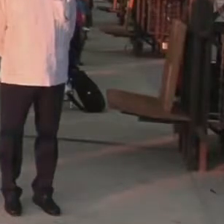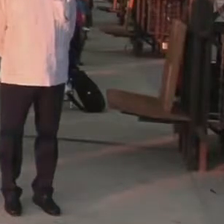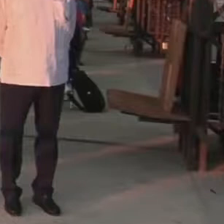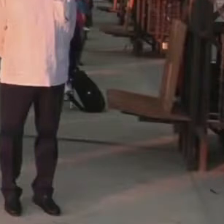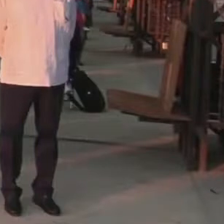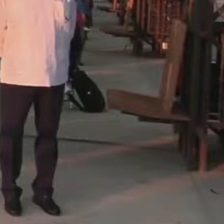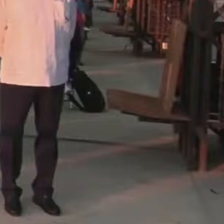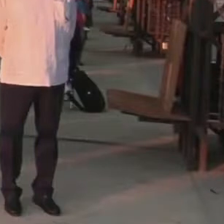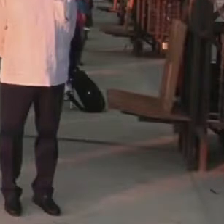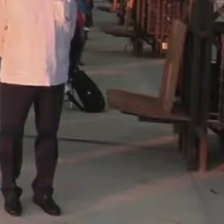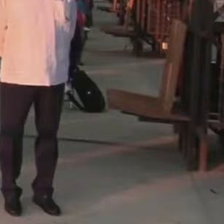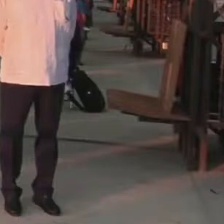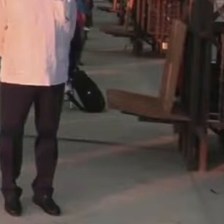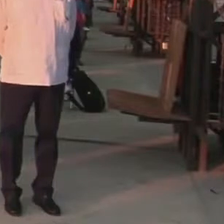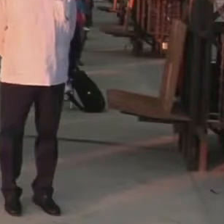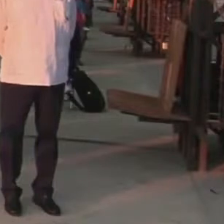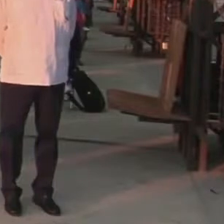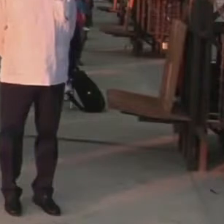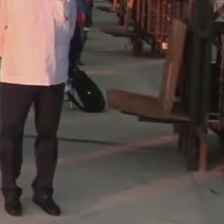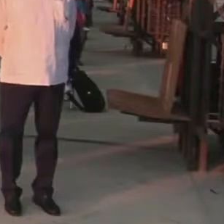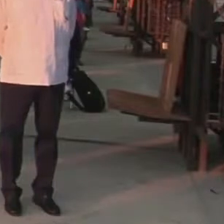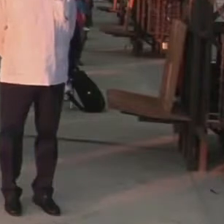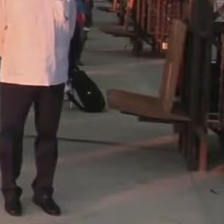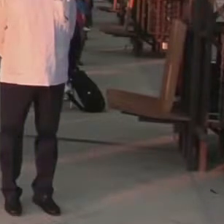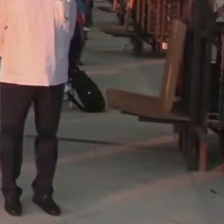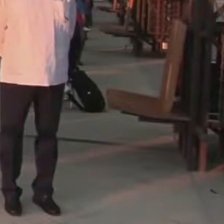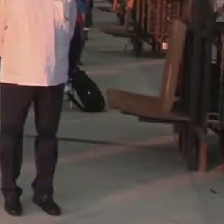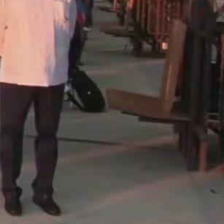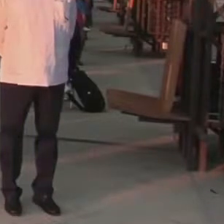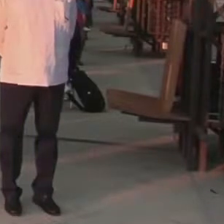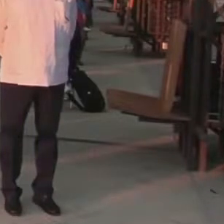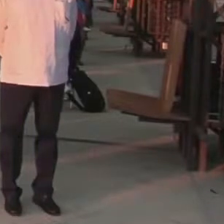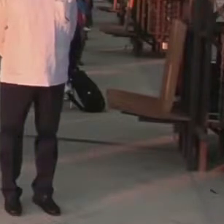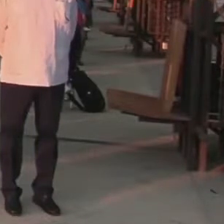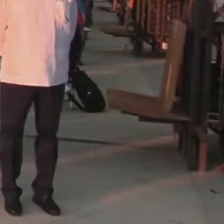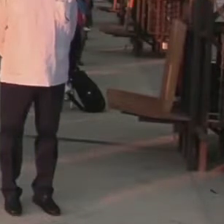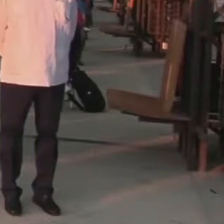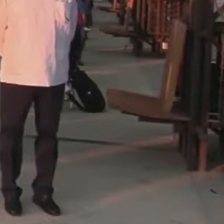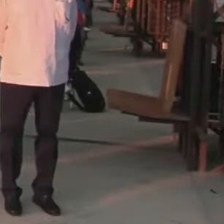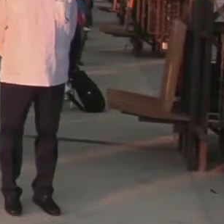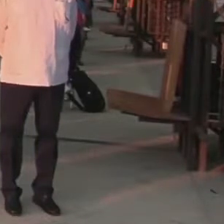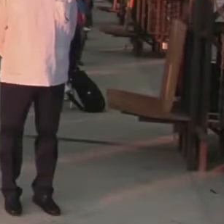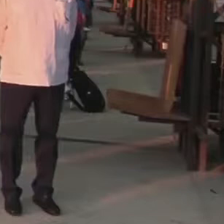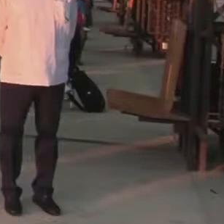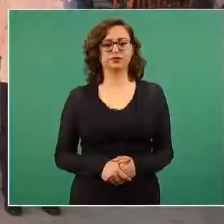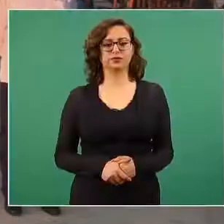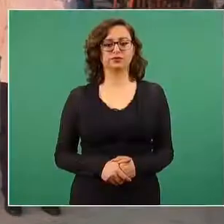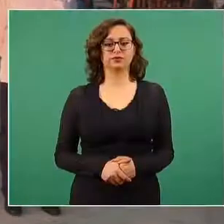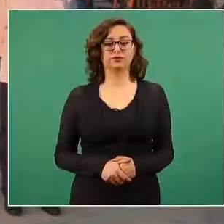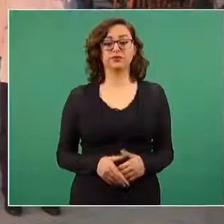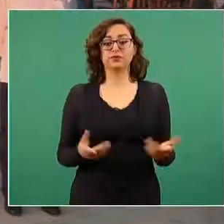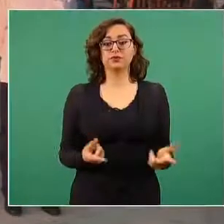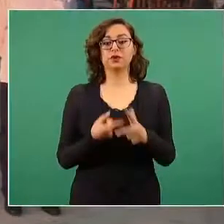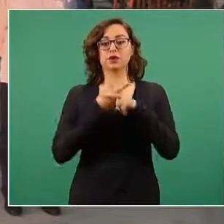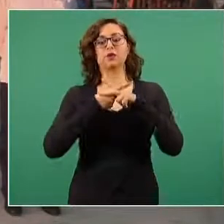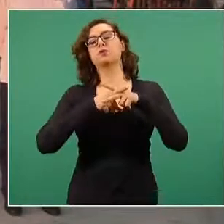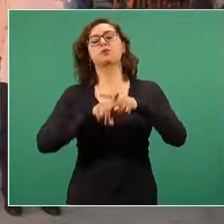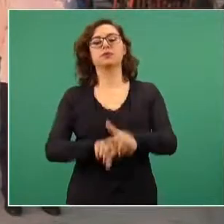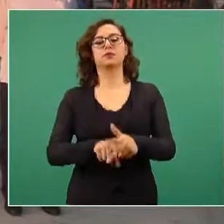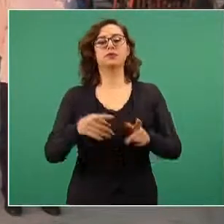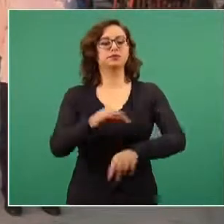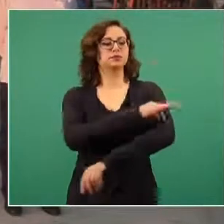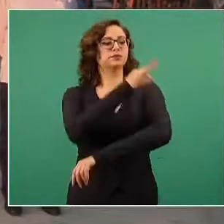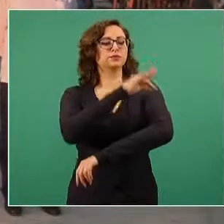normalidad con las niñas y niños de Oaxaca en el sector educativo. Se estarán vacunando a partir del